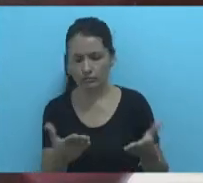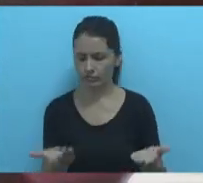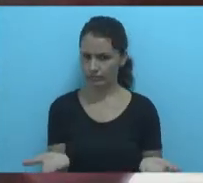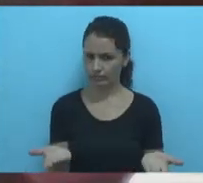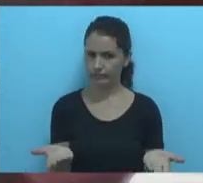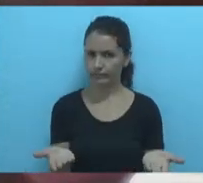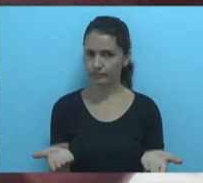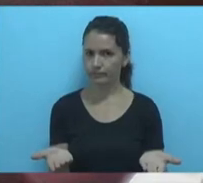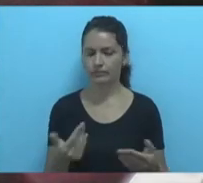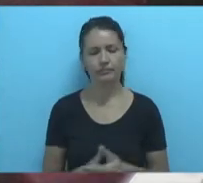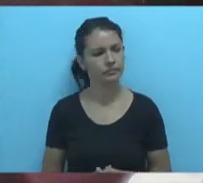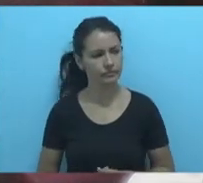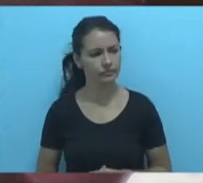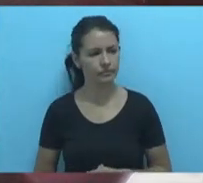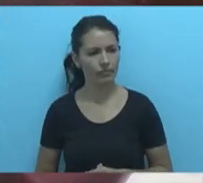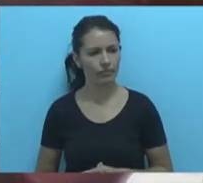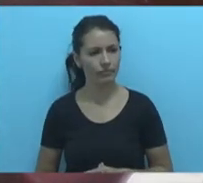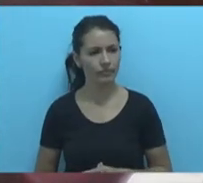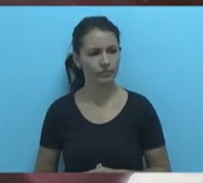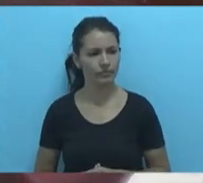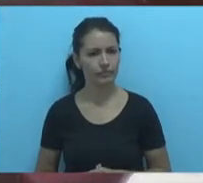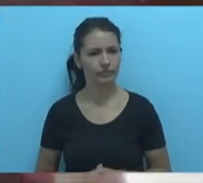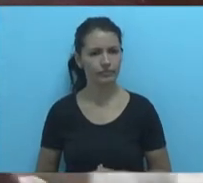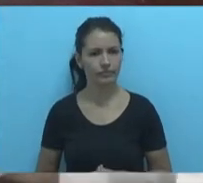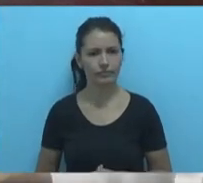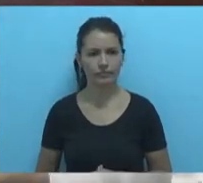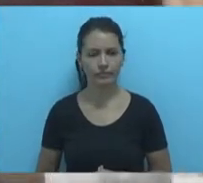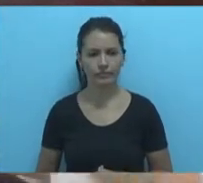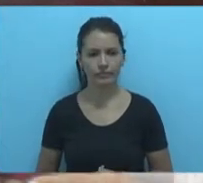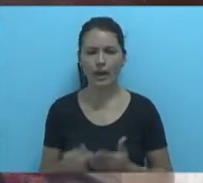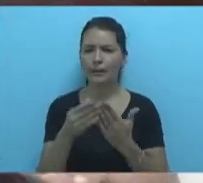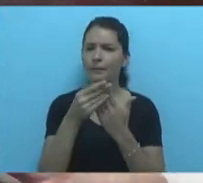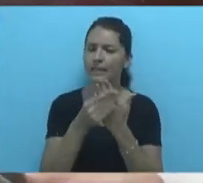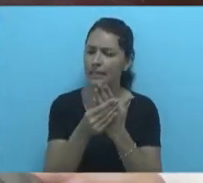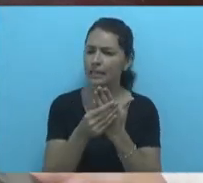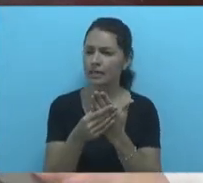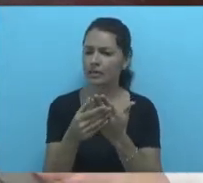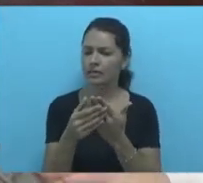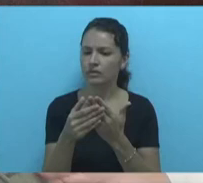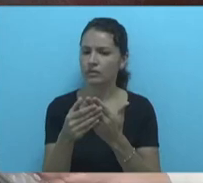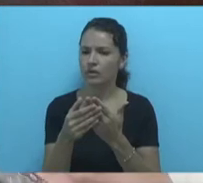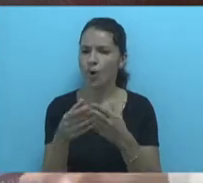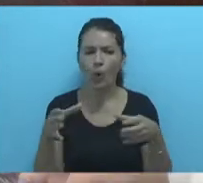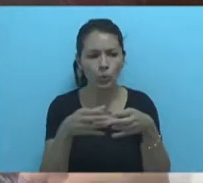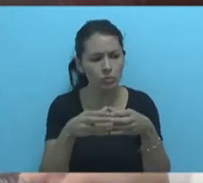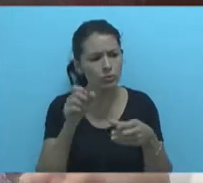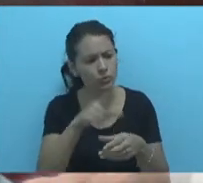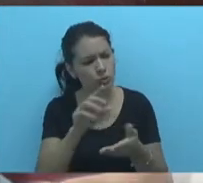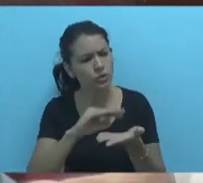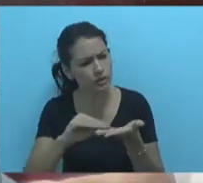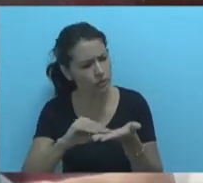La argumentaba el gobierno nacional y provincial, el propio ministro de la que usted forma parte, diputada. Eso es lo